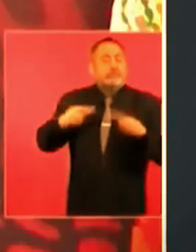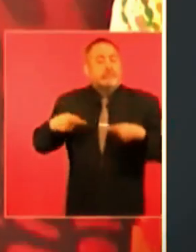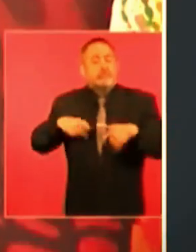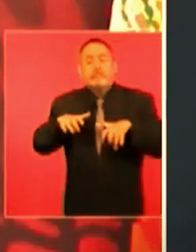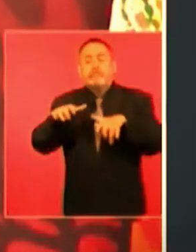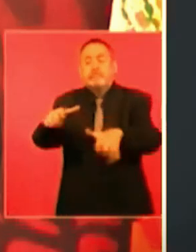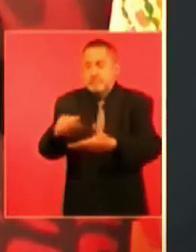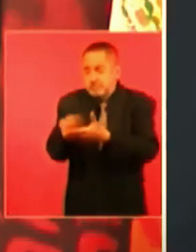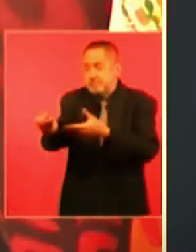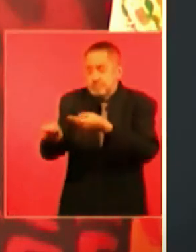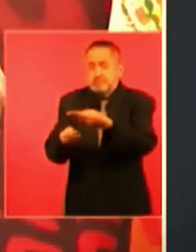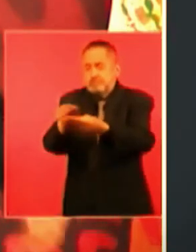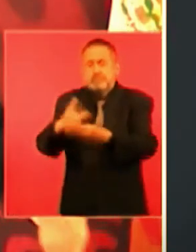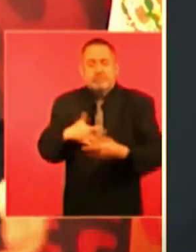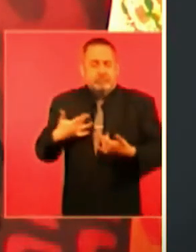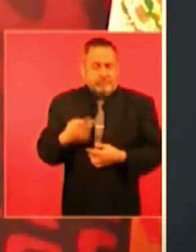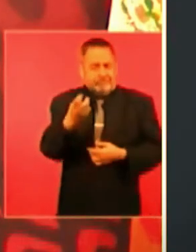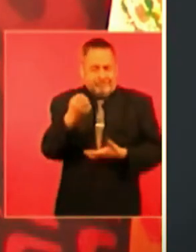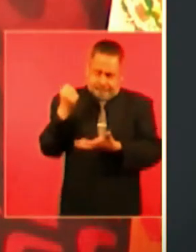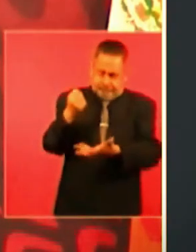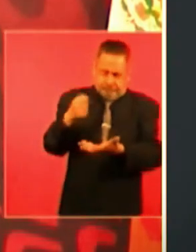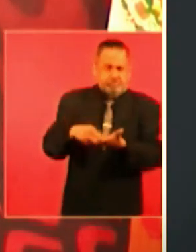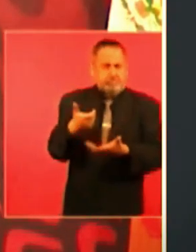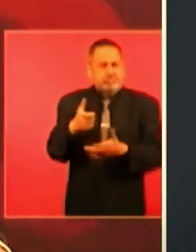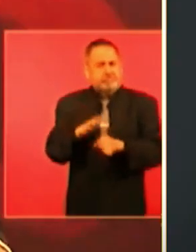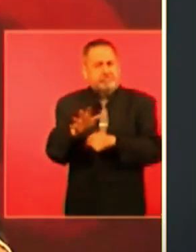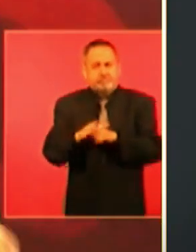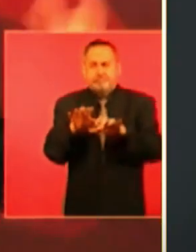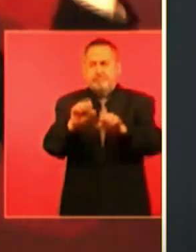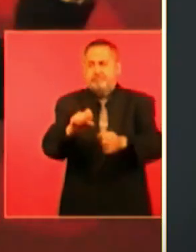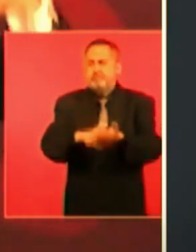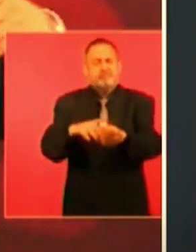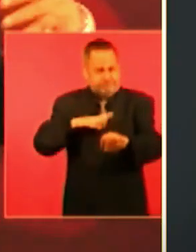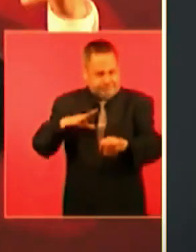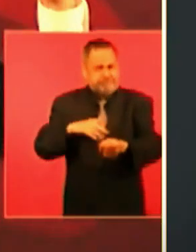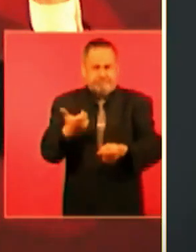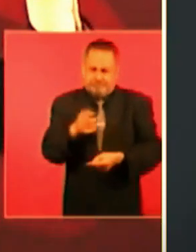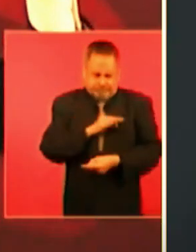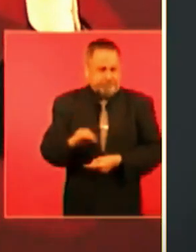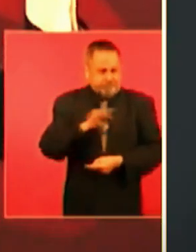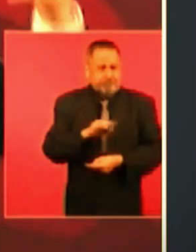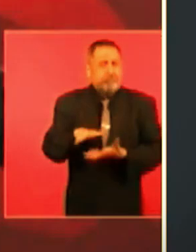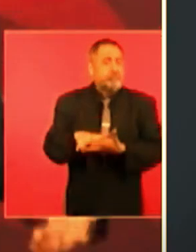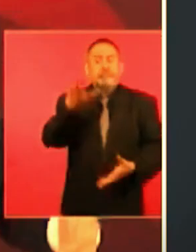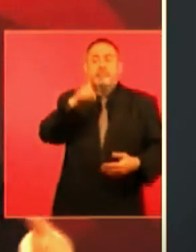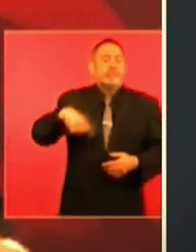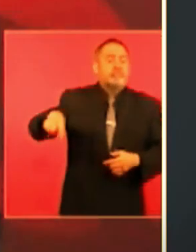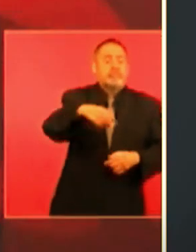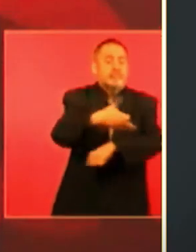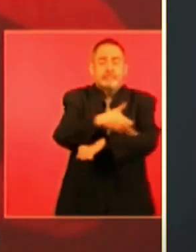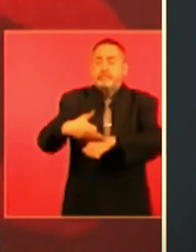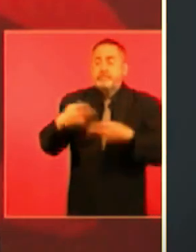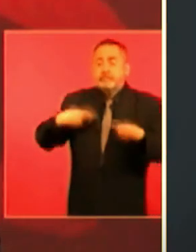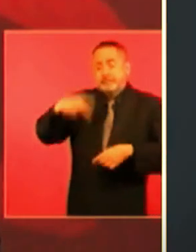argentino. Que se viste de azul. Ese tipo que nomás piensa en la corrupción en Argentina. Este tipo que nomás protege a los